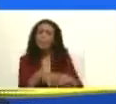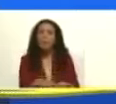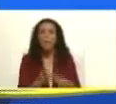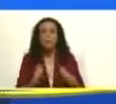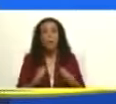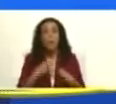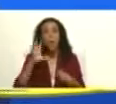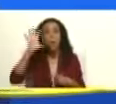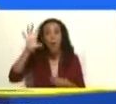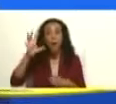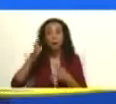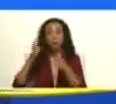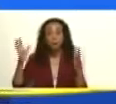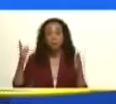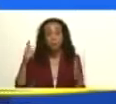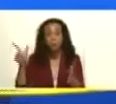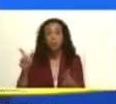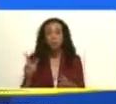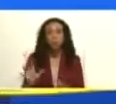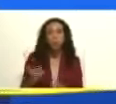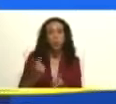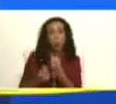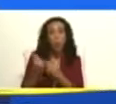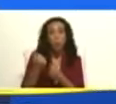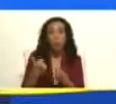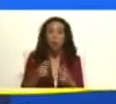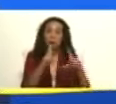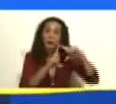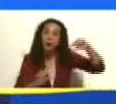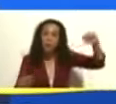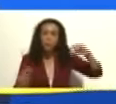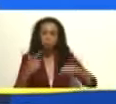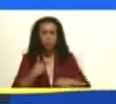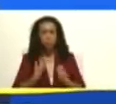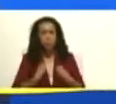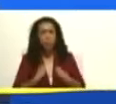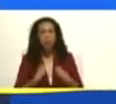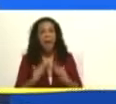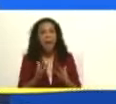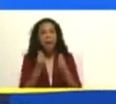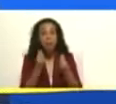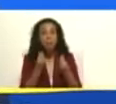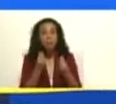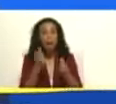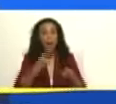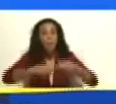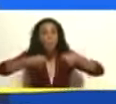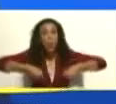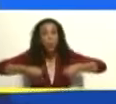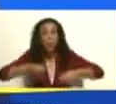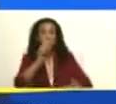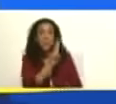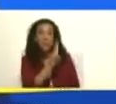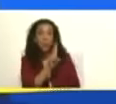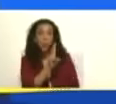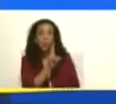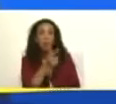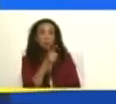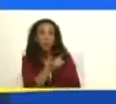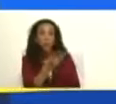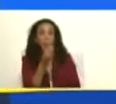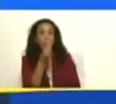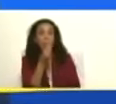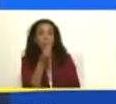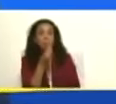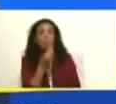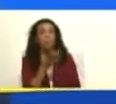en un país grande, fuerte, económicamente, y me dijo, la calidad de los productos de ustedes, sobre todo